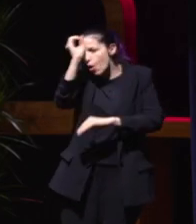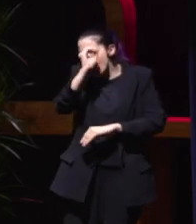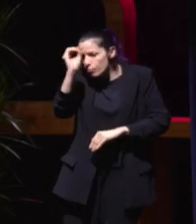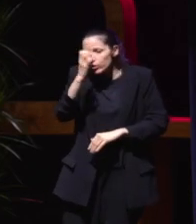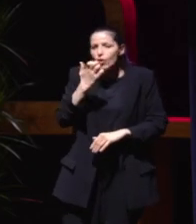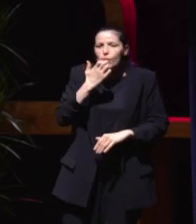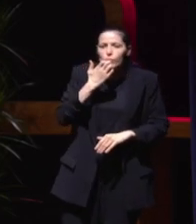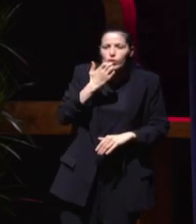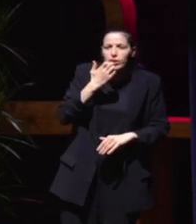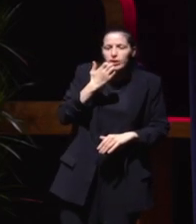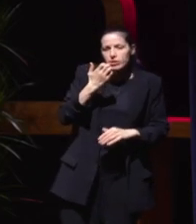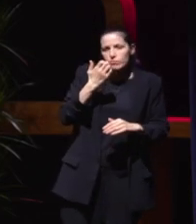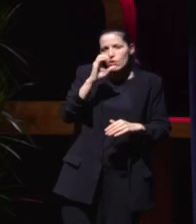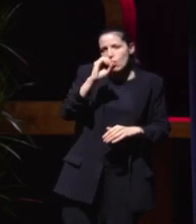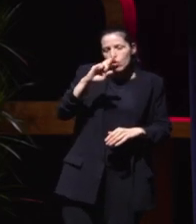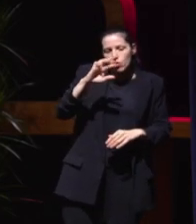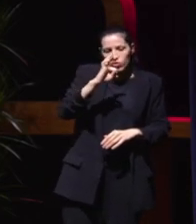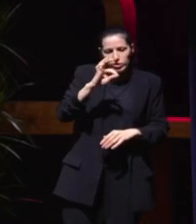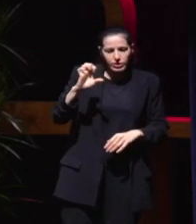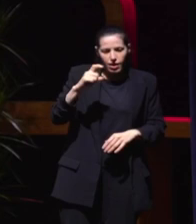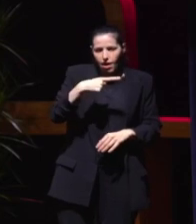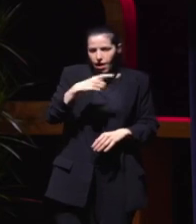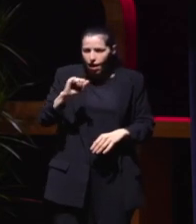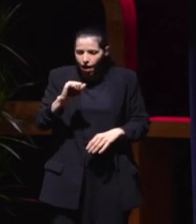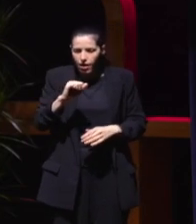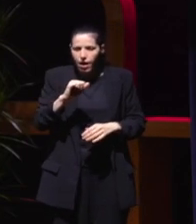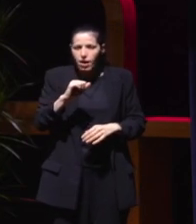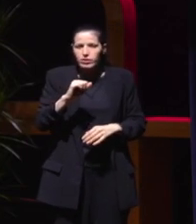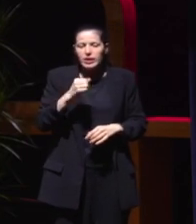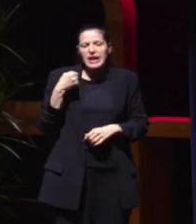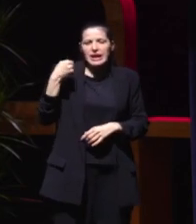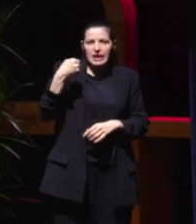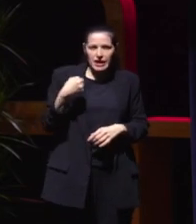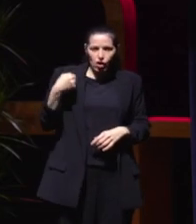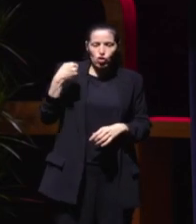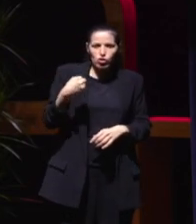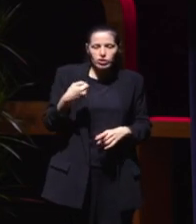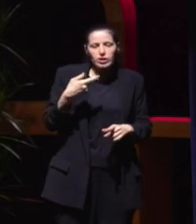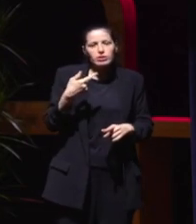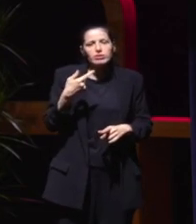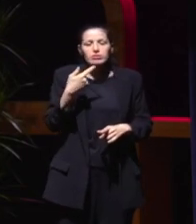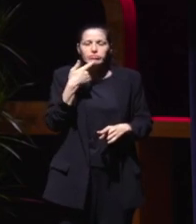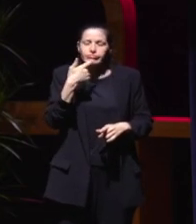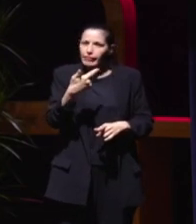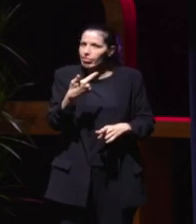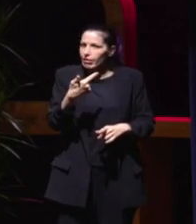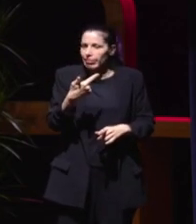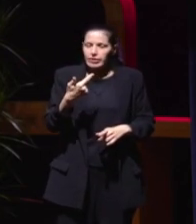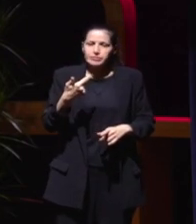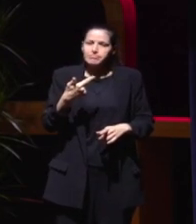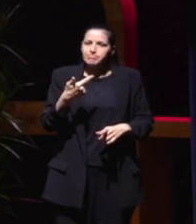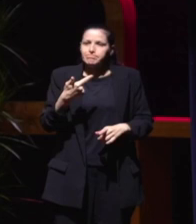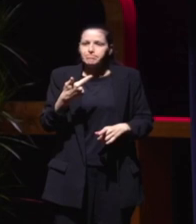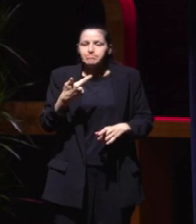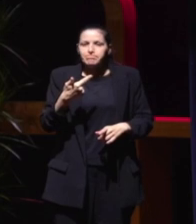Quijote en las que dice Ortega que la crítica tiene que completar la obra bueno eso yo creo que